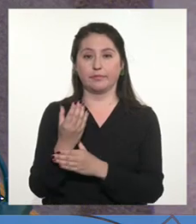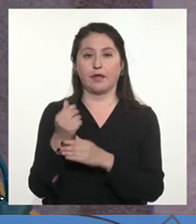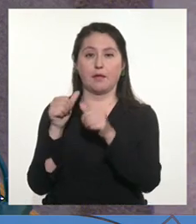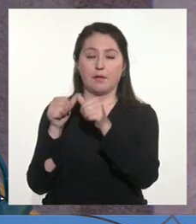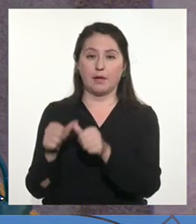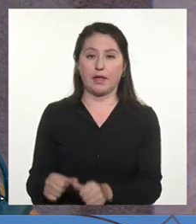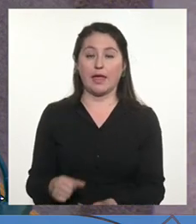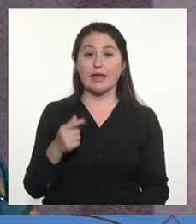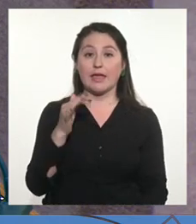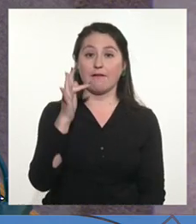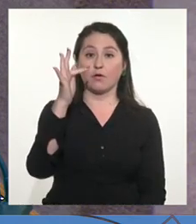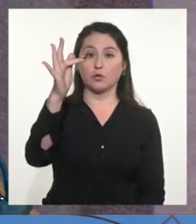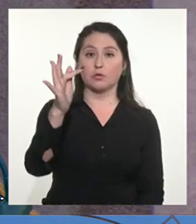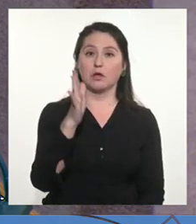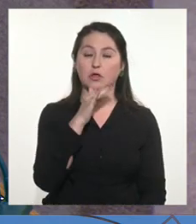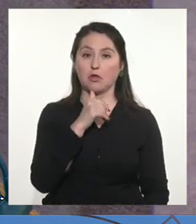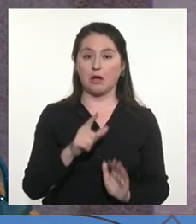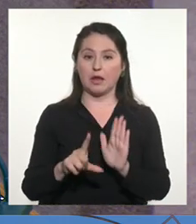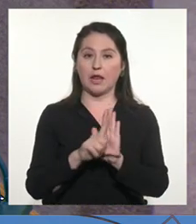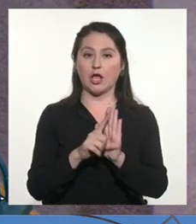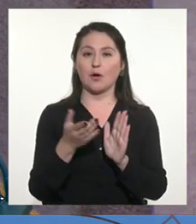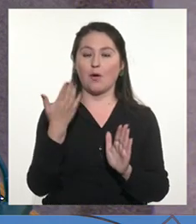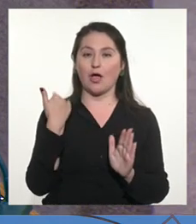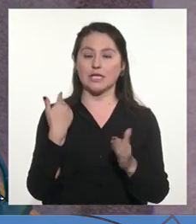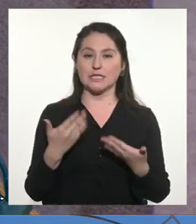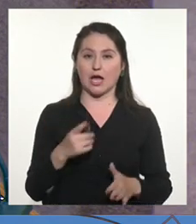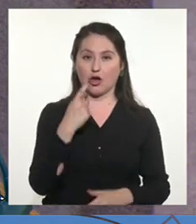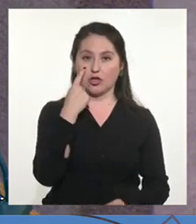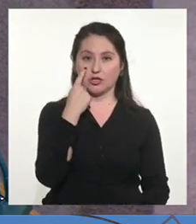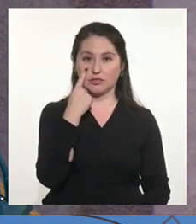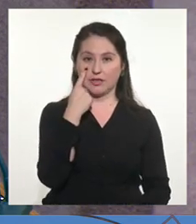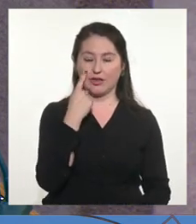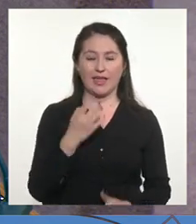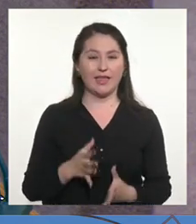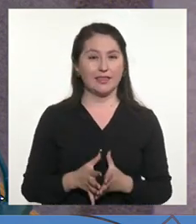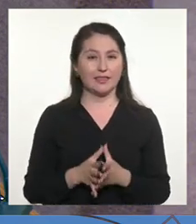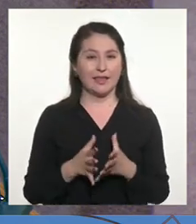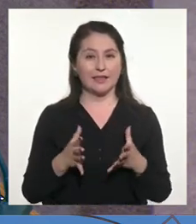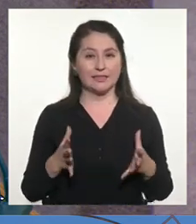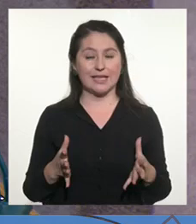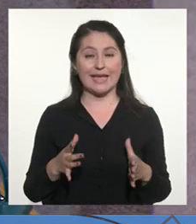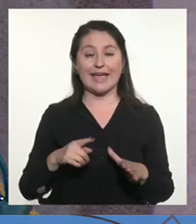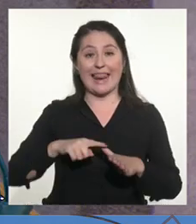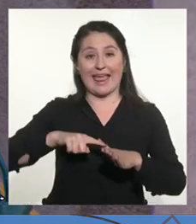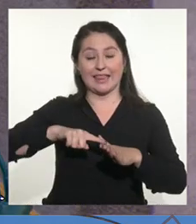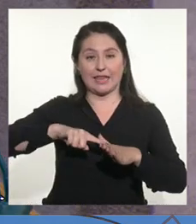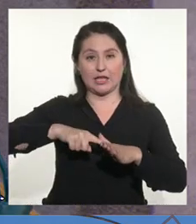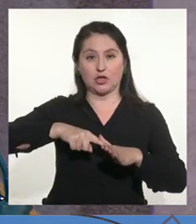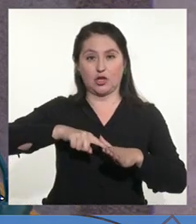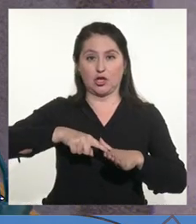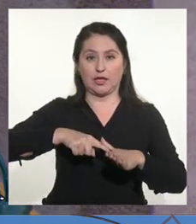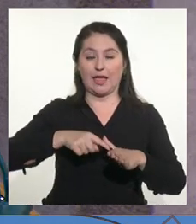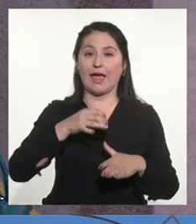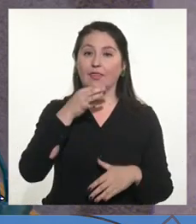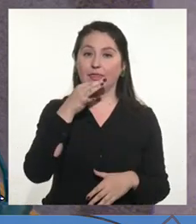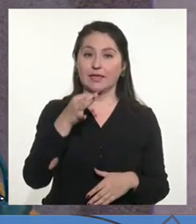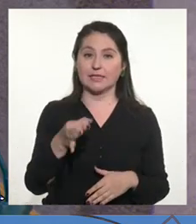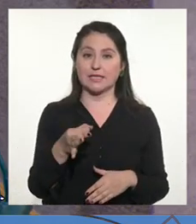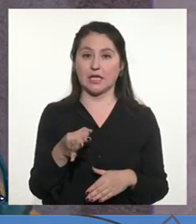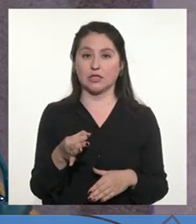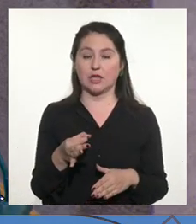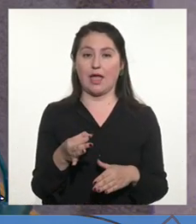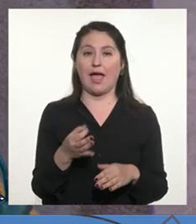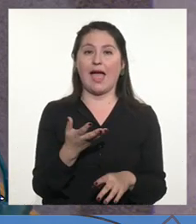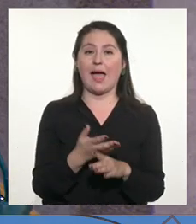futuro ya no van a existir leyes como la hemos conocido de hecho están así que la tecnología dicen ellos superan